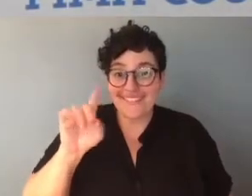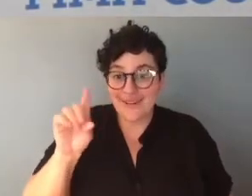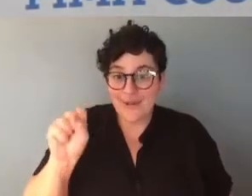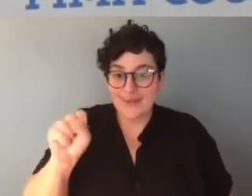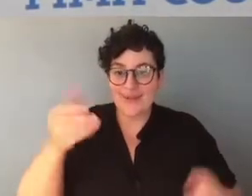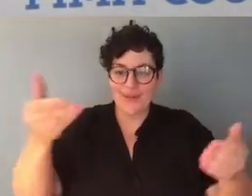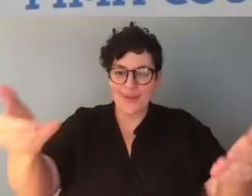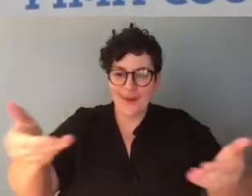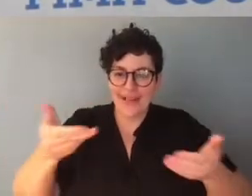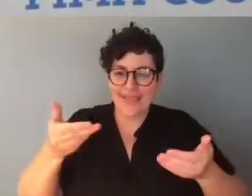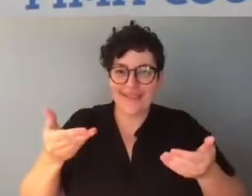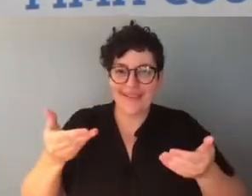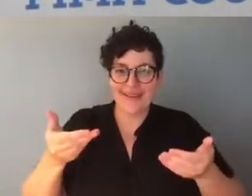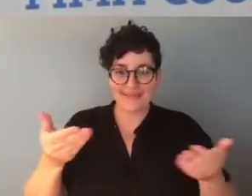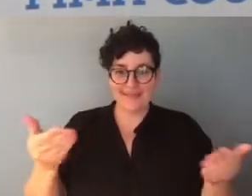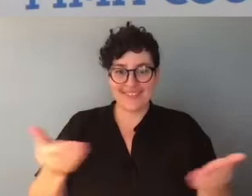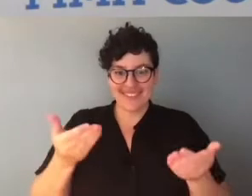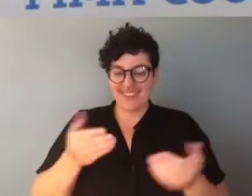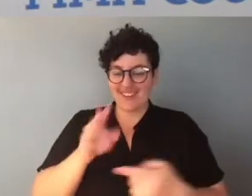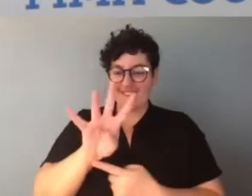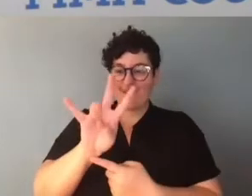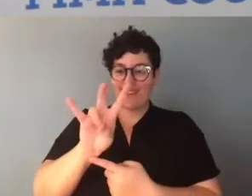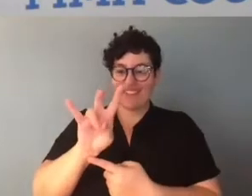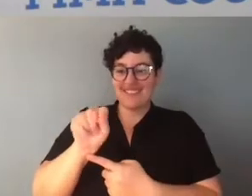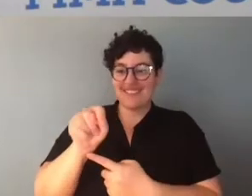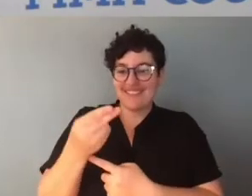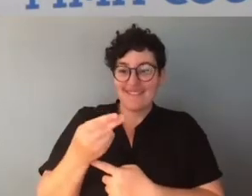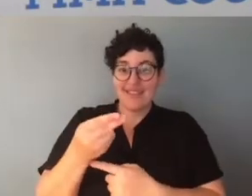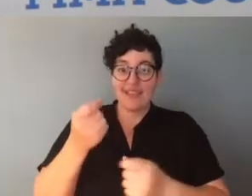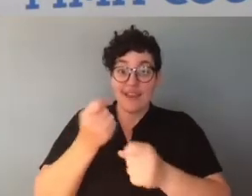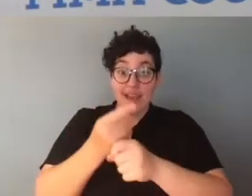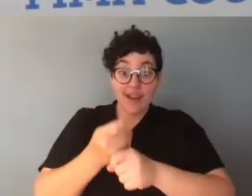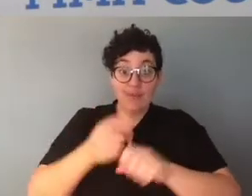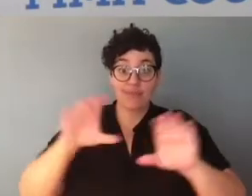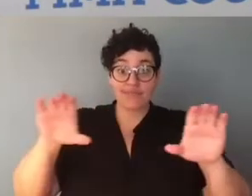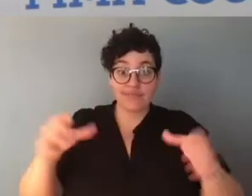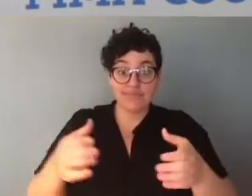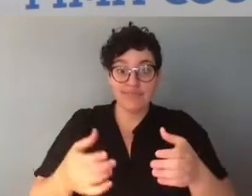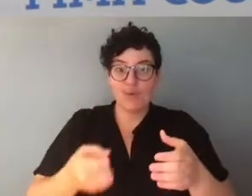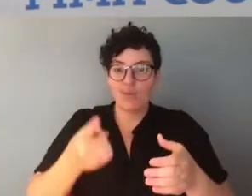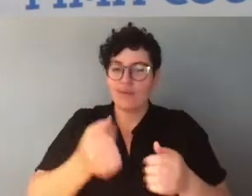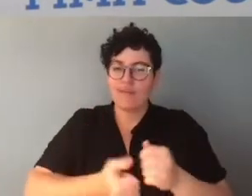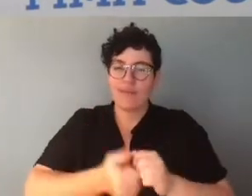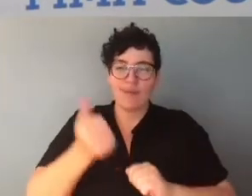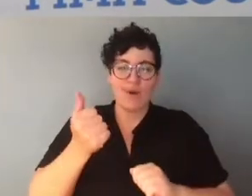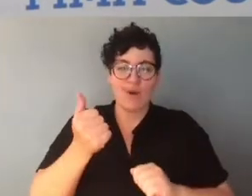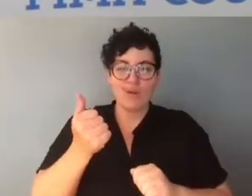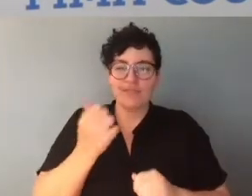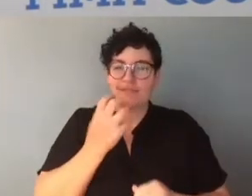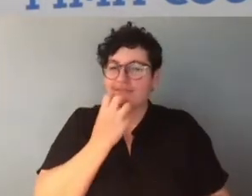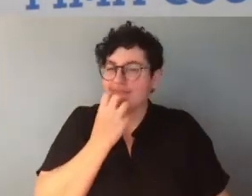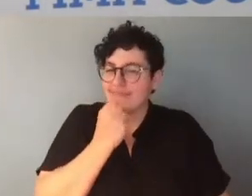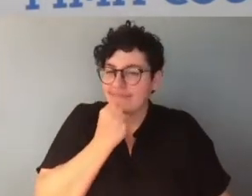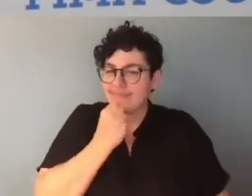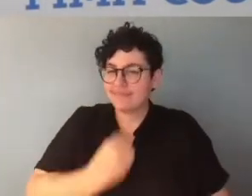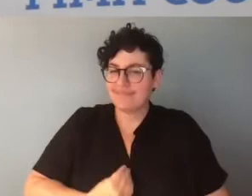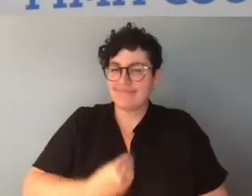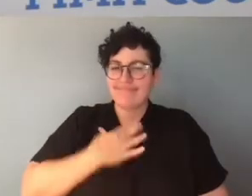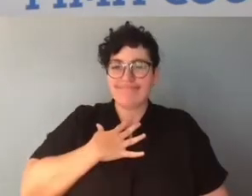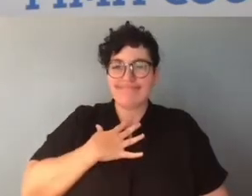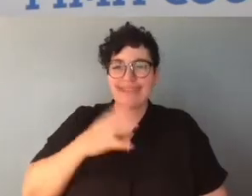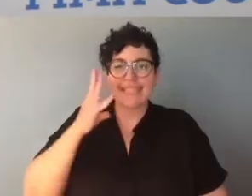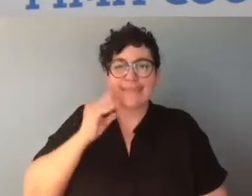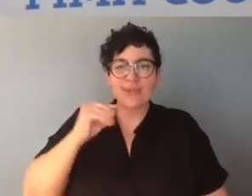Bienvenidos al número 47 del encuentro anual de una de las experiencias más enriquecedoras en nuestra